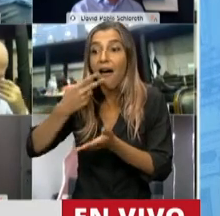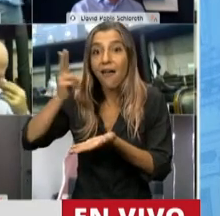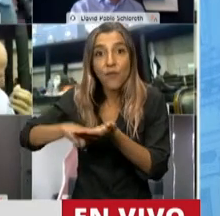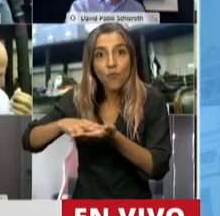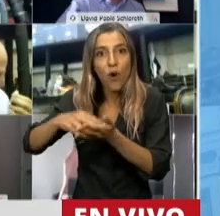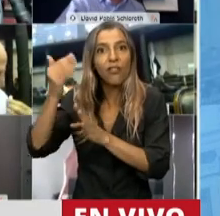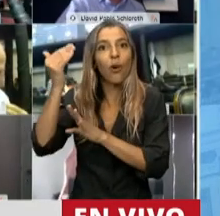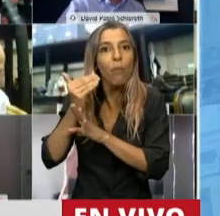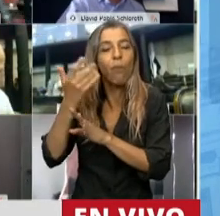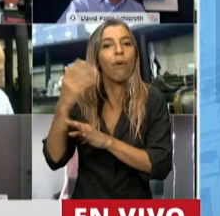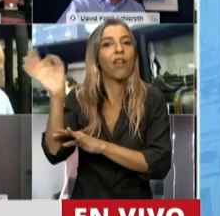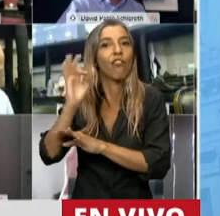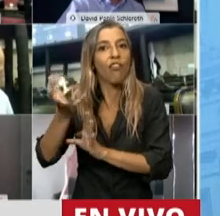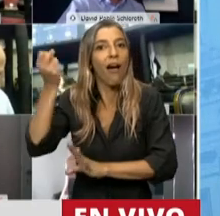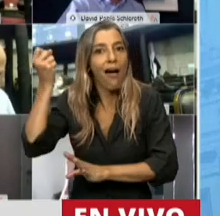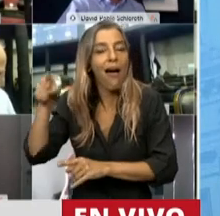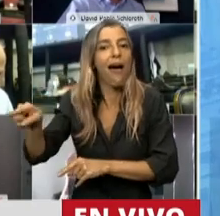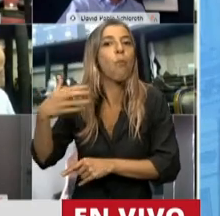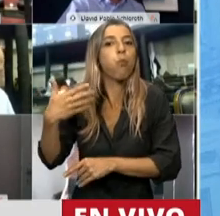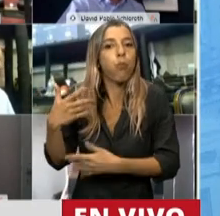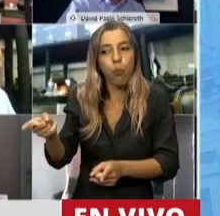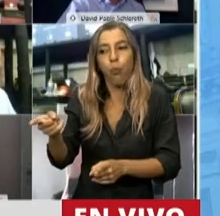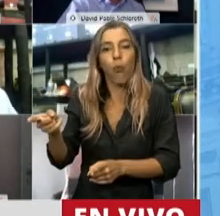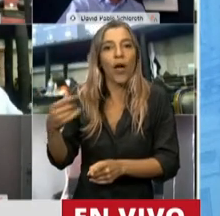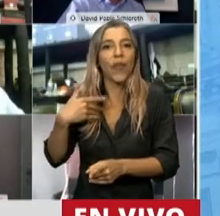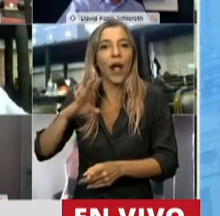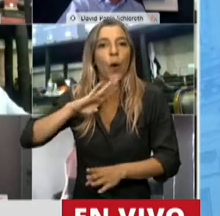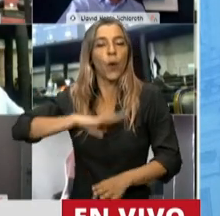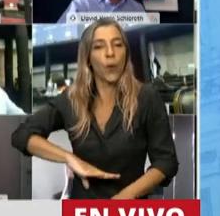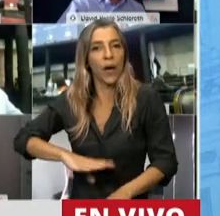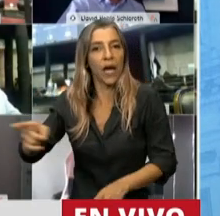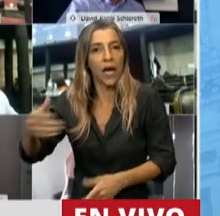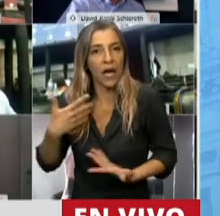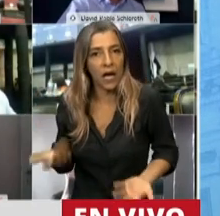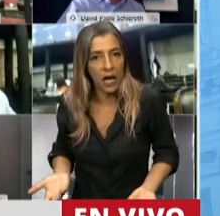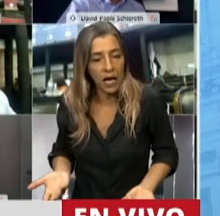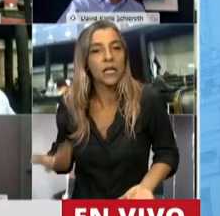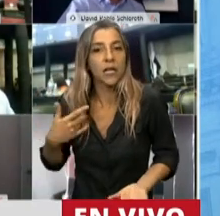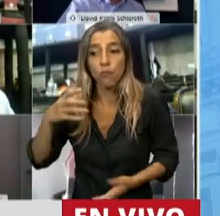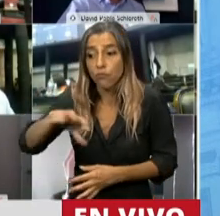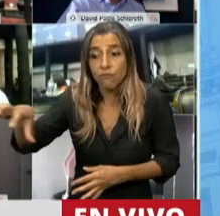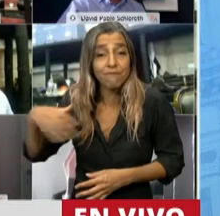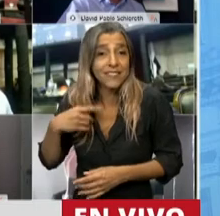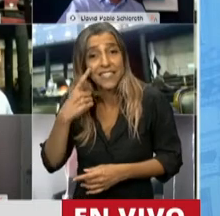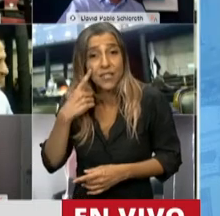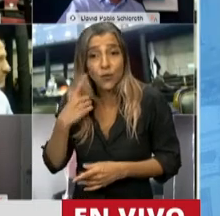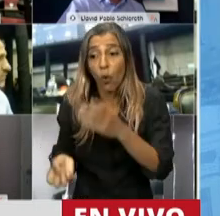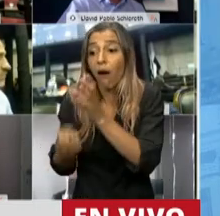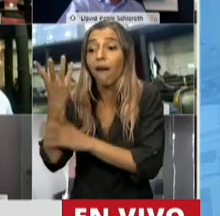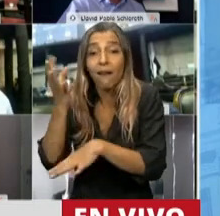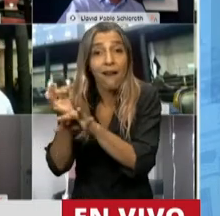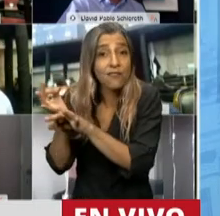esfuerzo. Al utilizar o al ir a una institución privada, los ciudadanos contribuyen a la creación de fuentes de